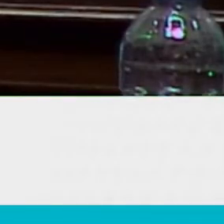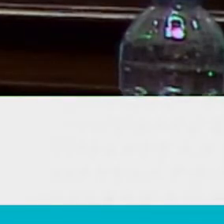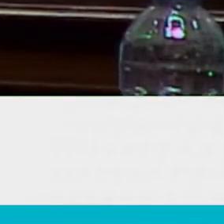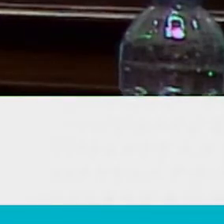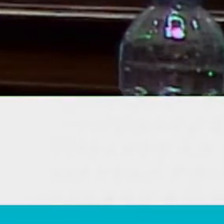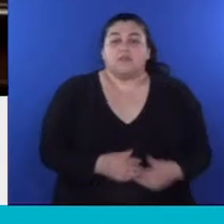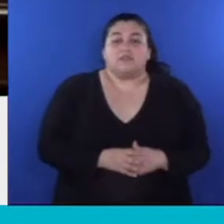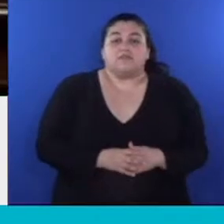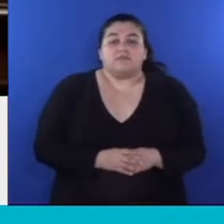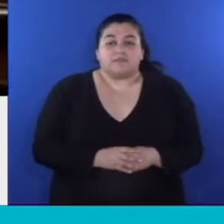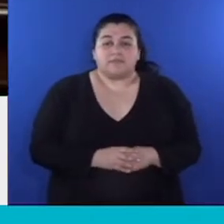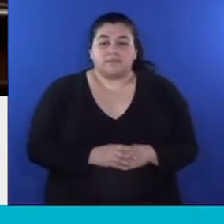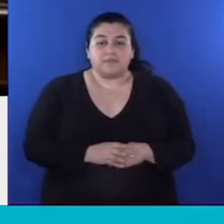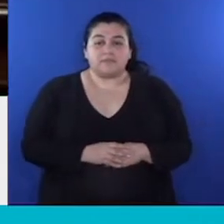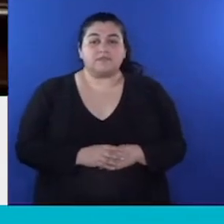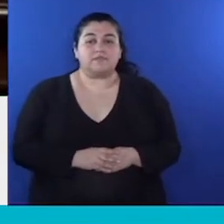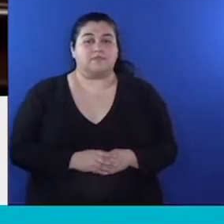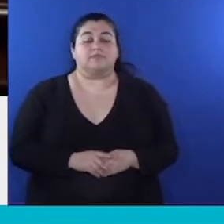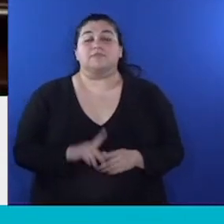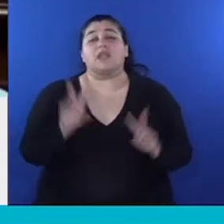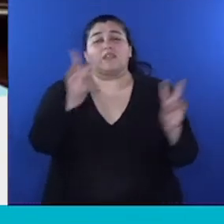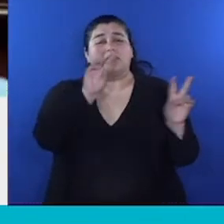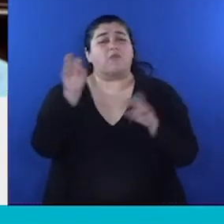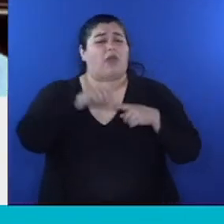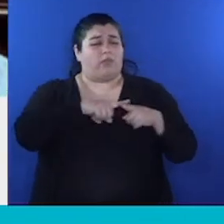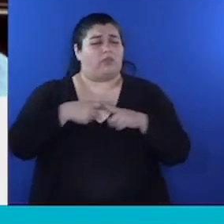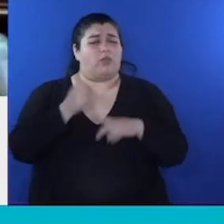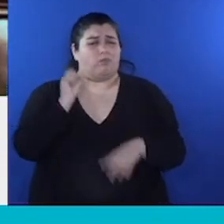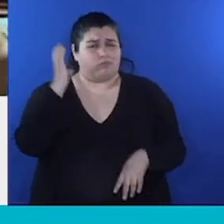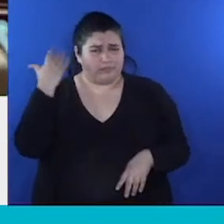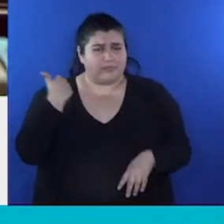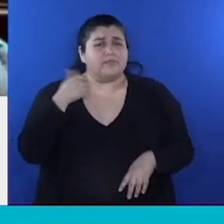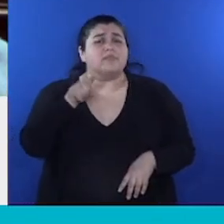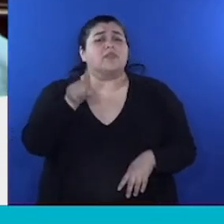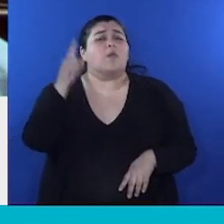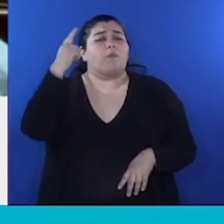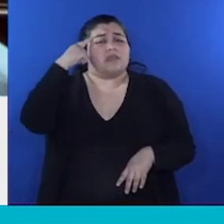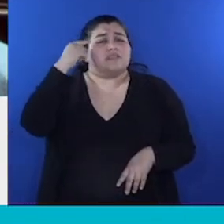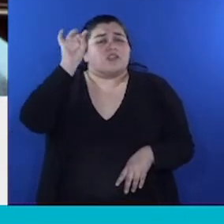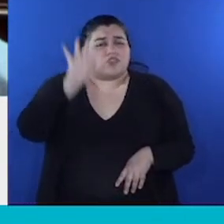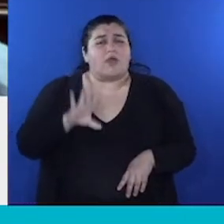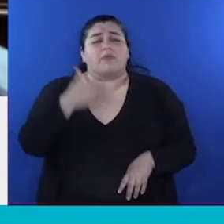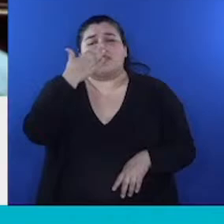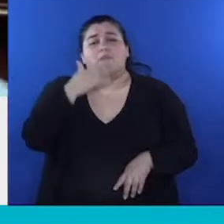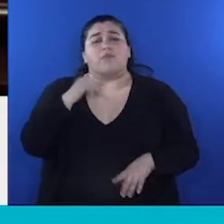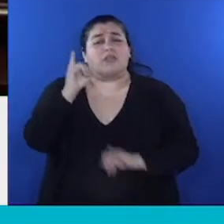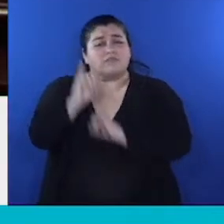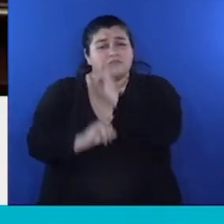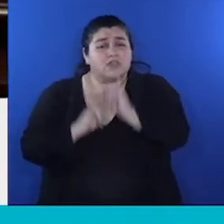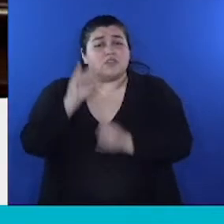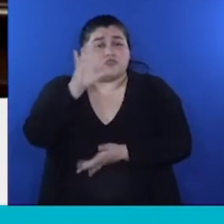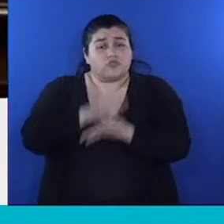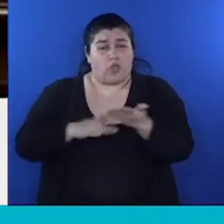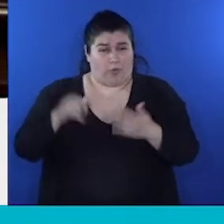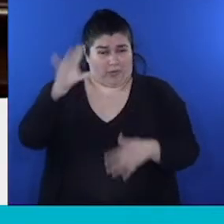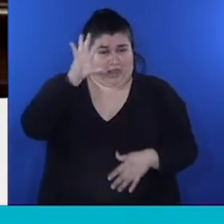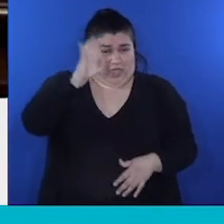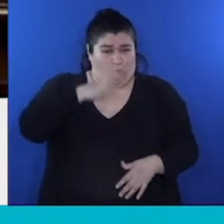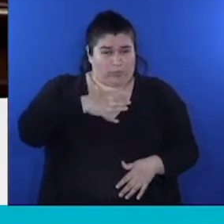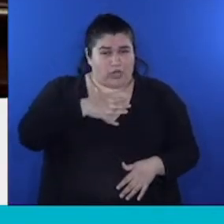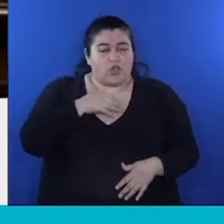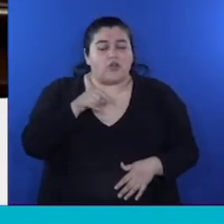bastantes temas. Elijo dos para empezar y después voy a desarrollar lo que a mi criterio fue el